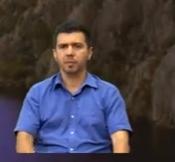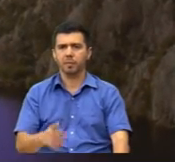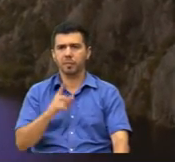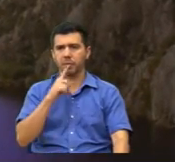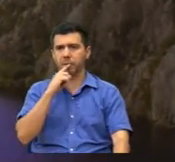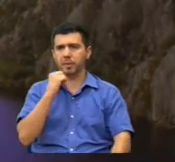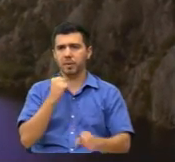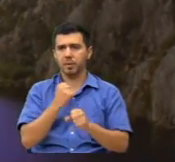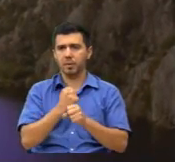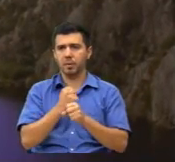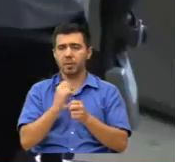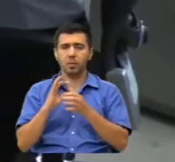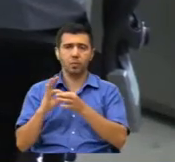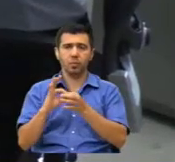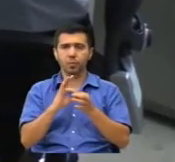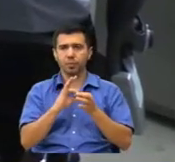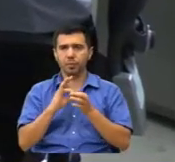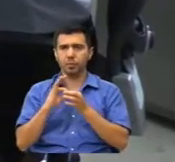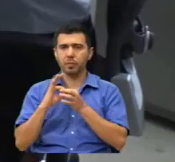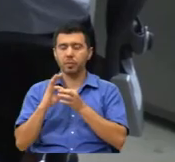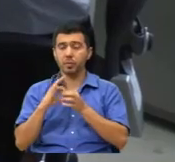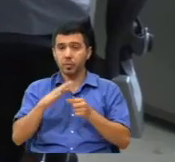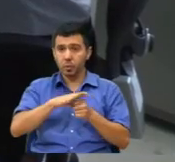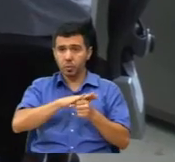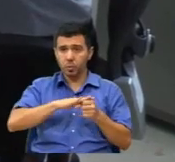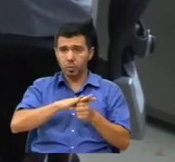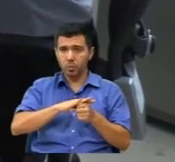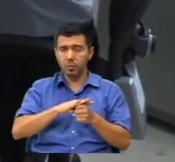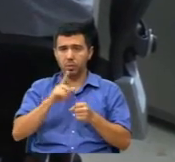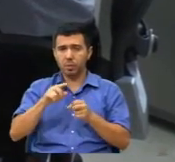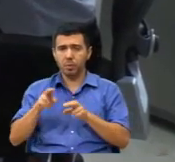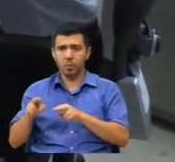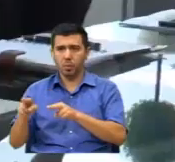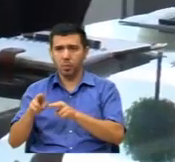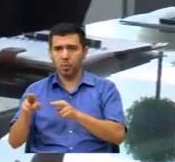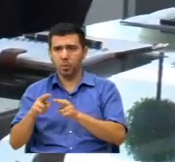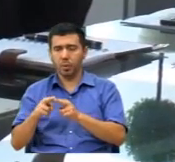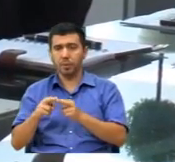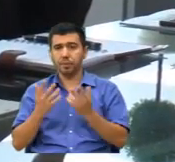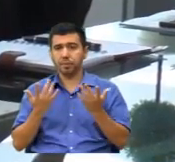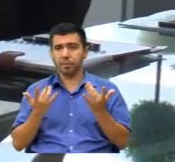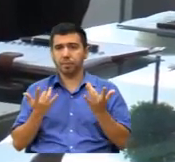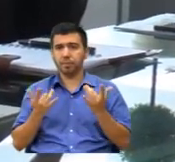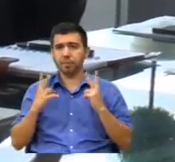región, tanto urbana como rural. A la expectativa se mantiene la comunidad luego de conocerse esta alianza.